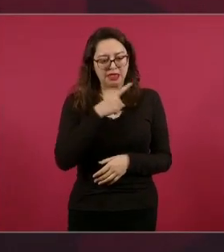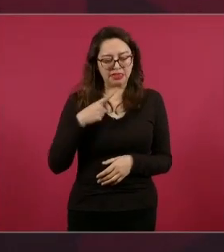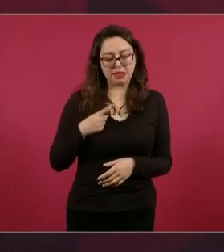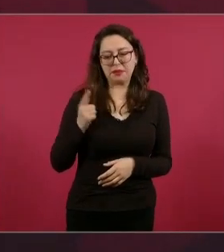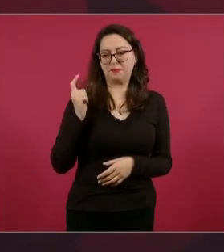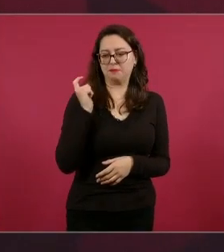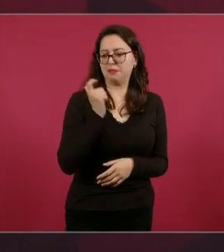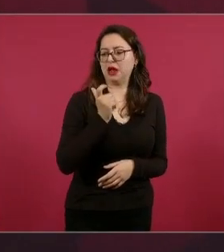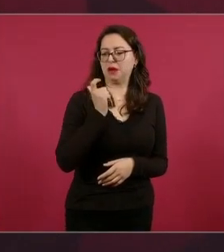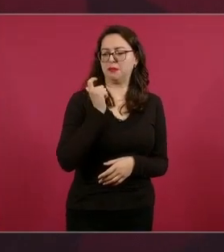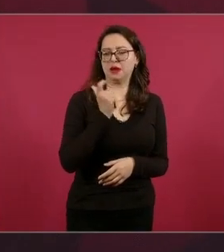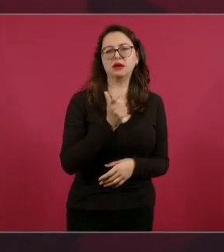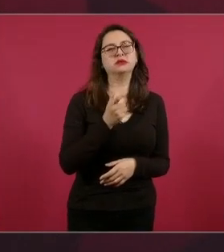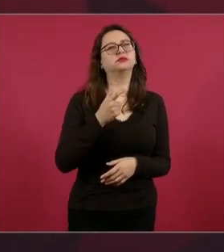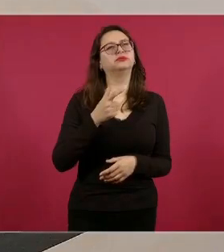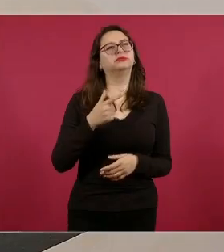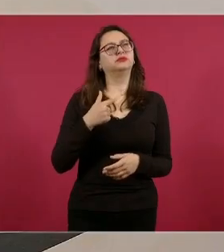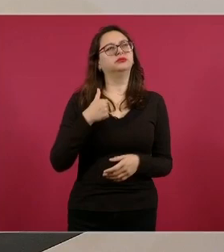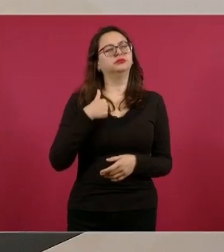creo que puse